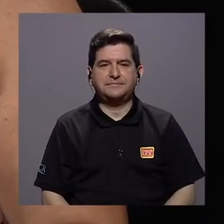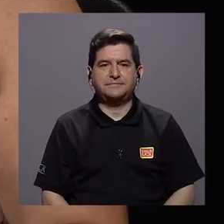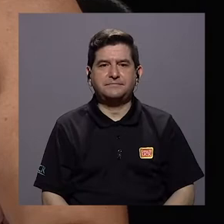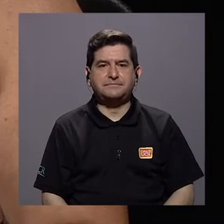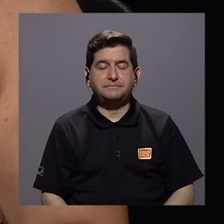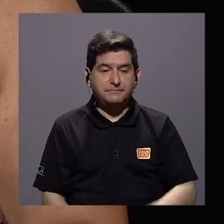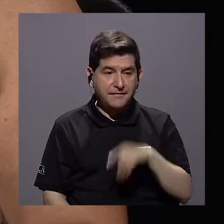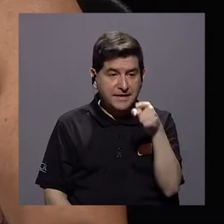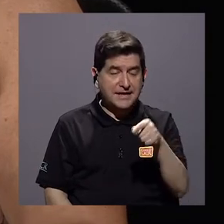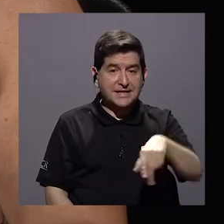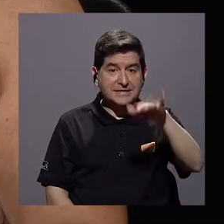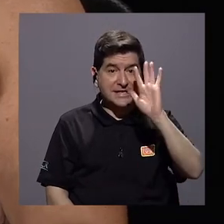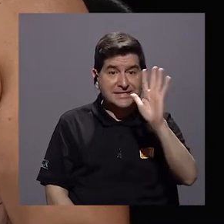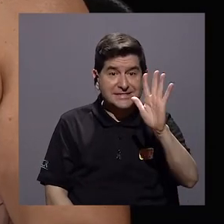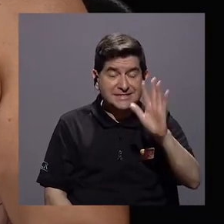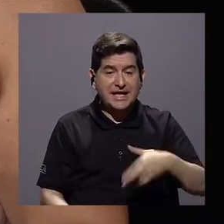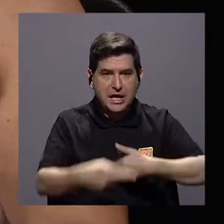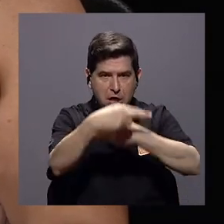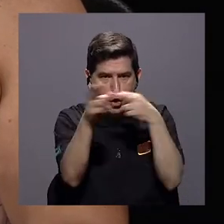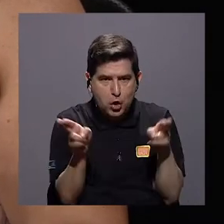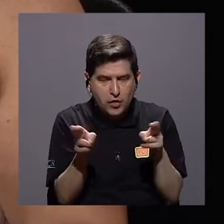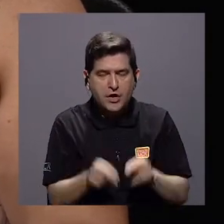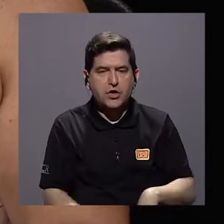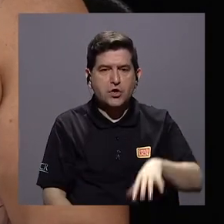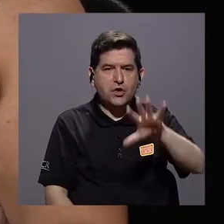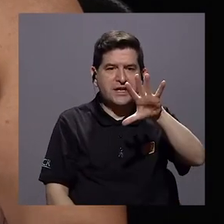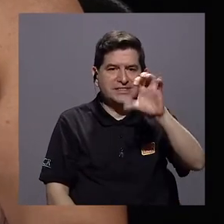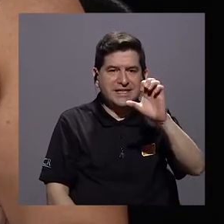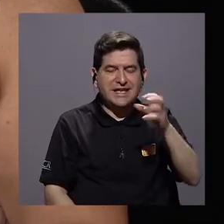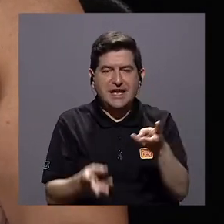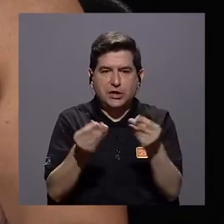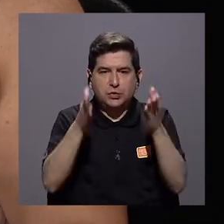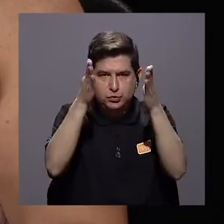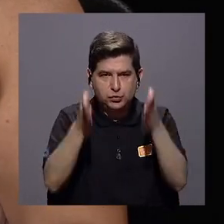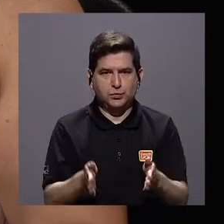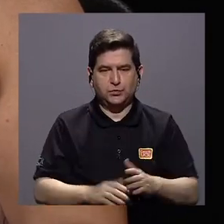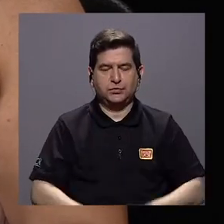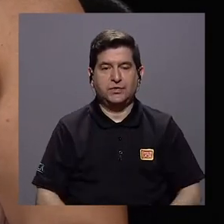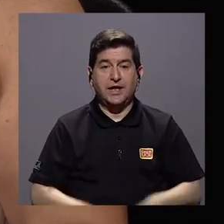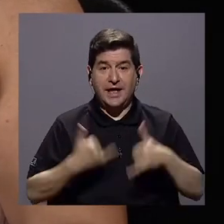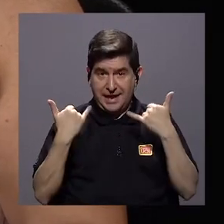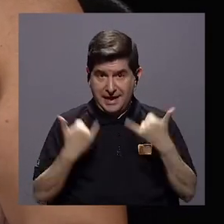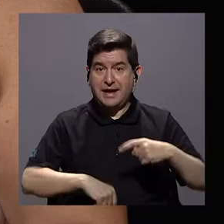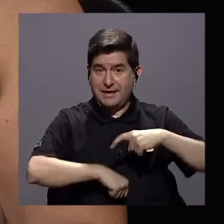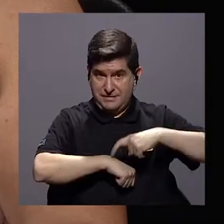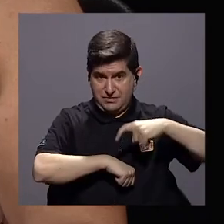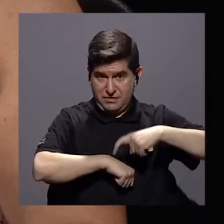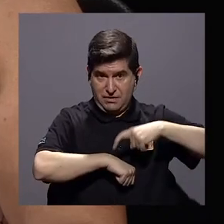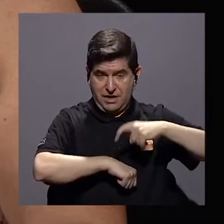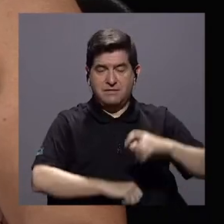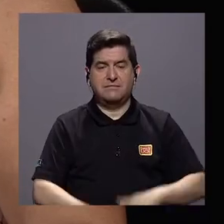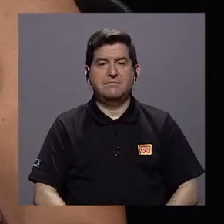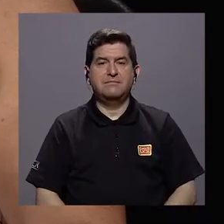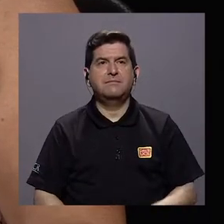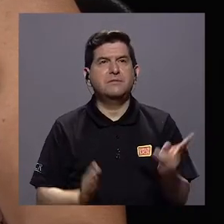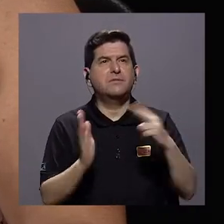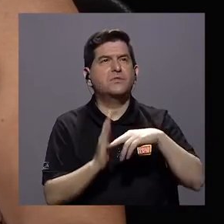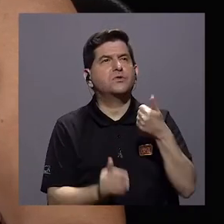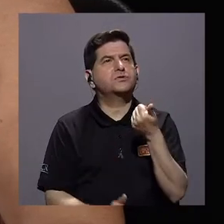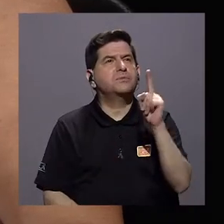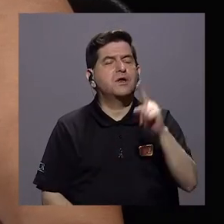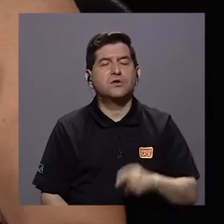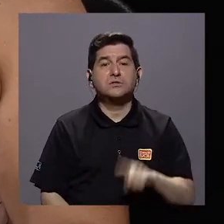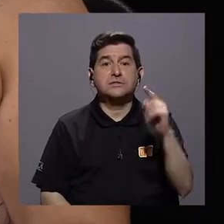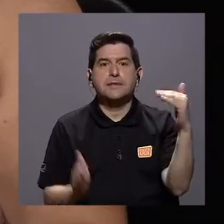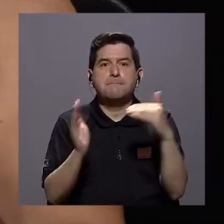De esas 5 regionales hay 500 productores actualmente. En el 2011